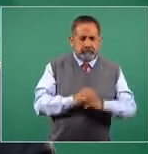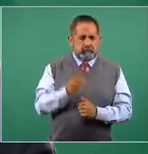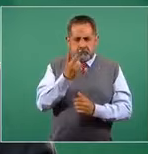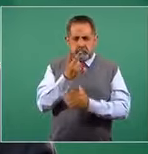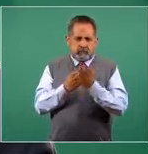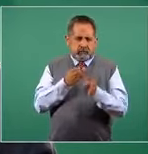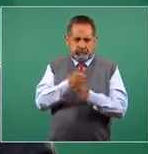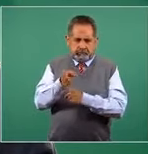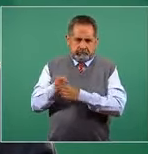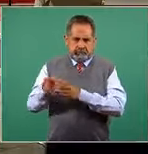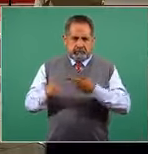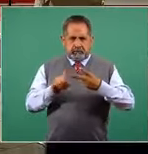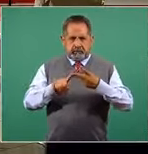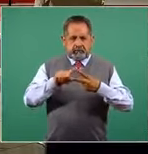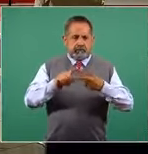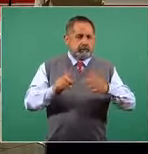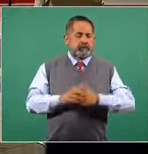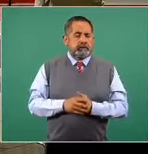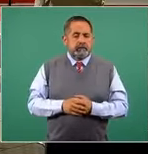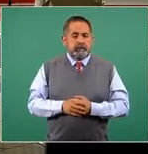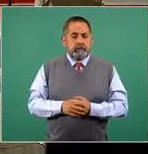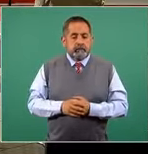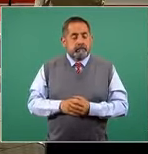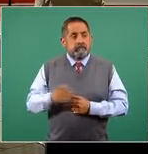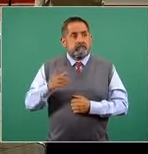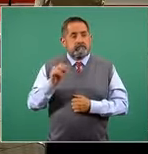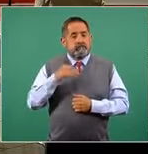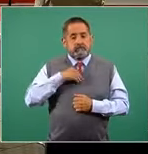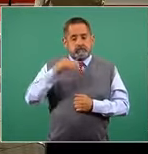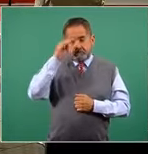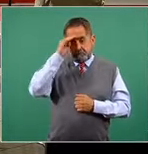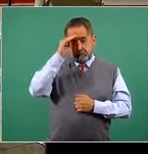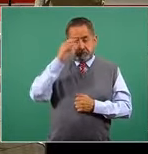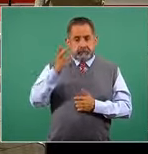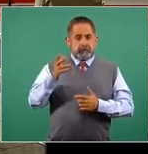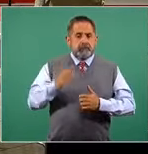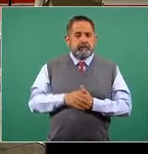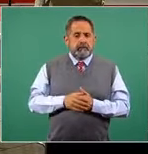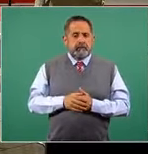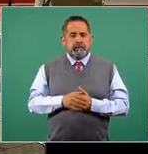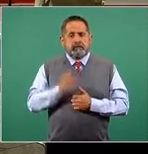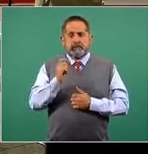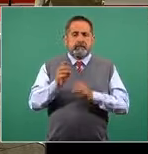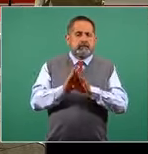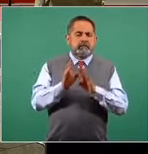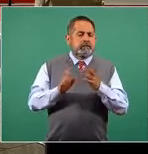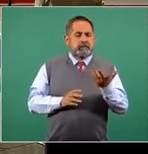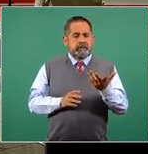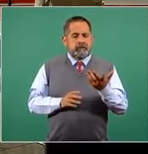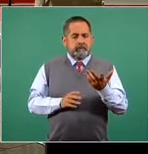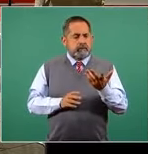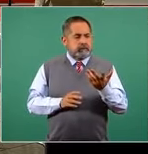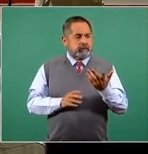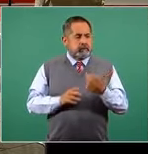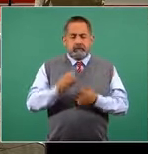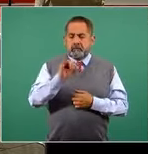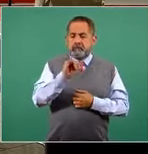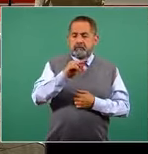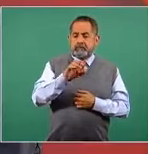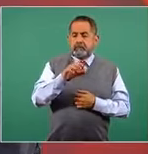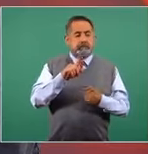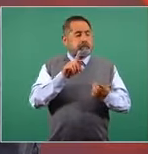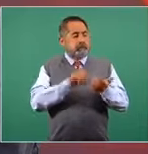estamos haciendo. No pensamos nunca que la manera más adecuada de organizarse en la sociedad